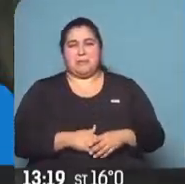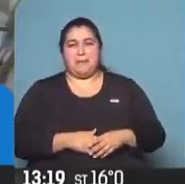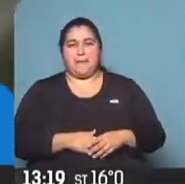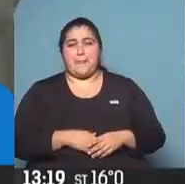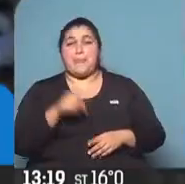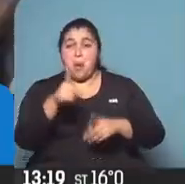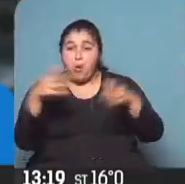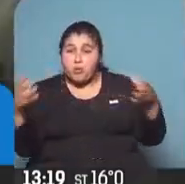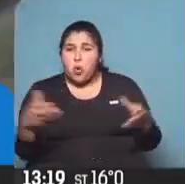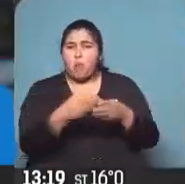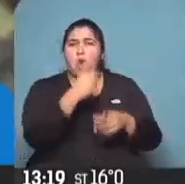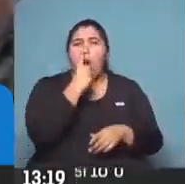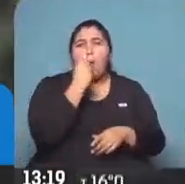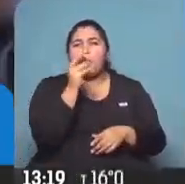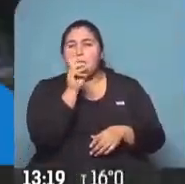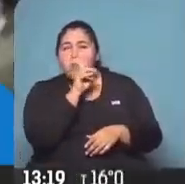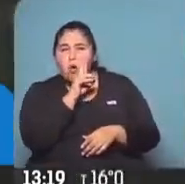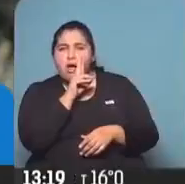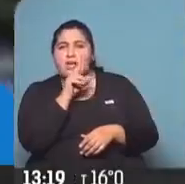estos hombres y mujeres